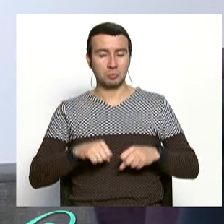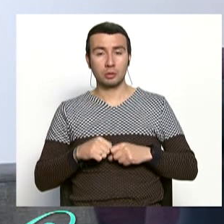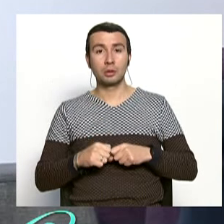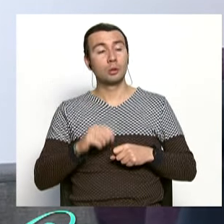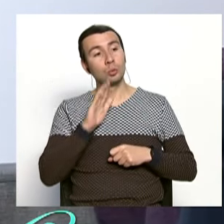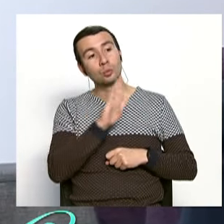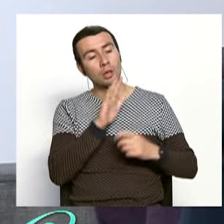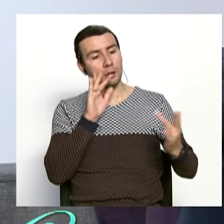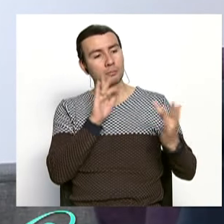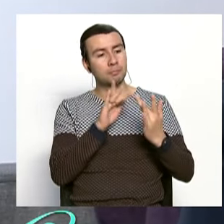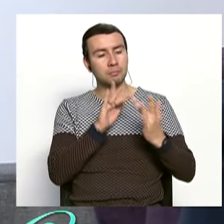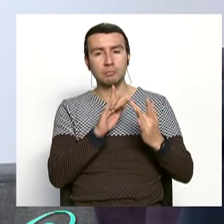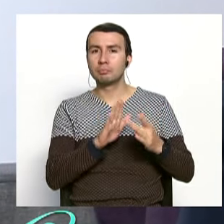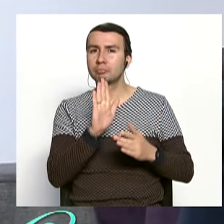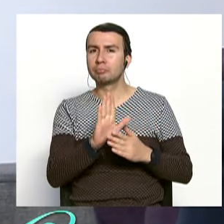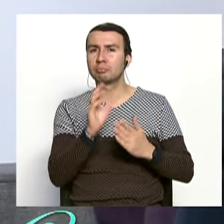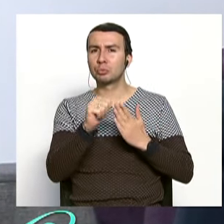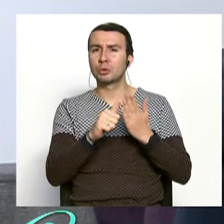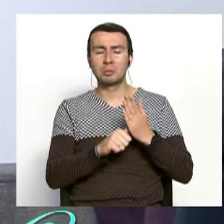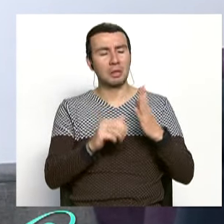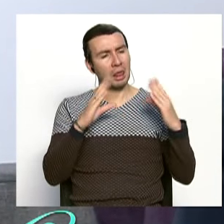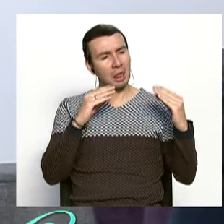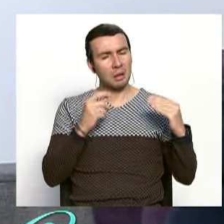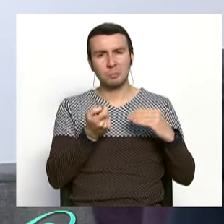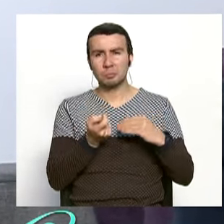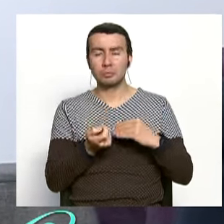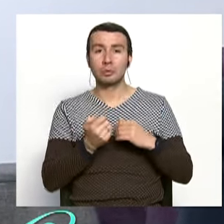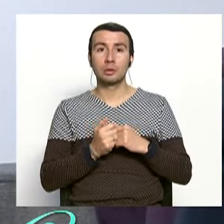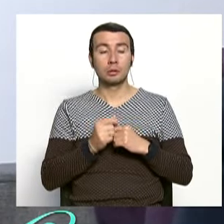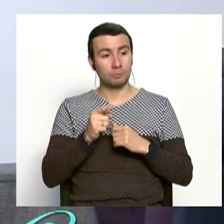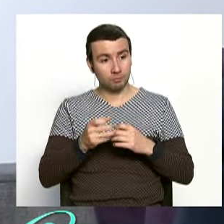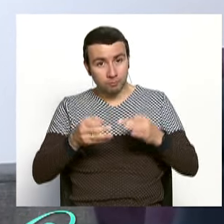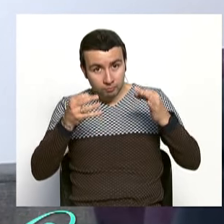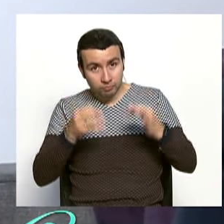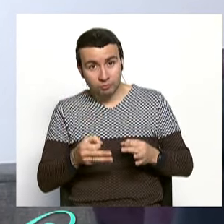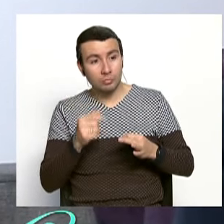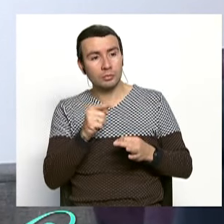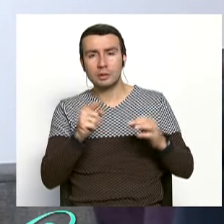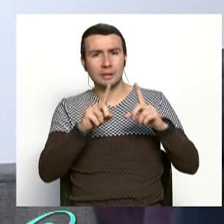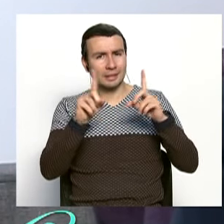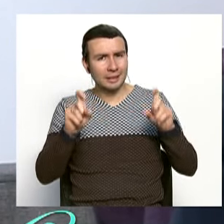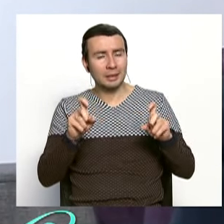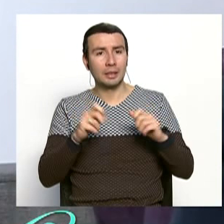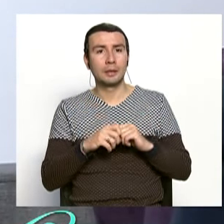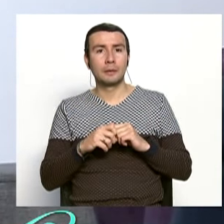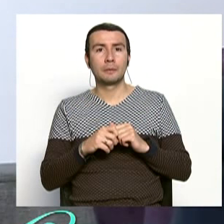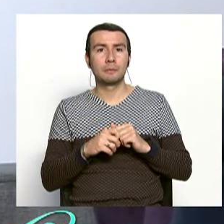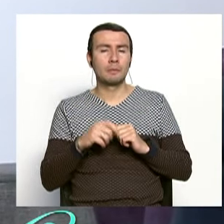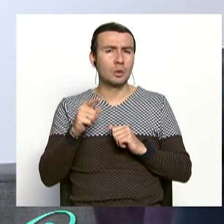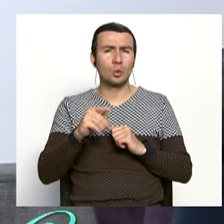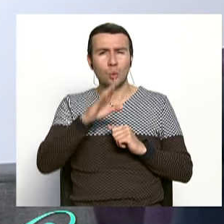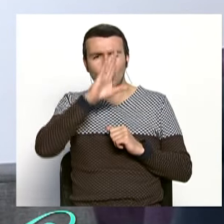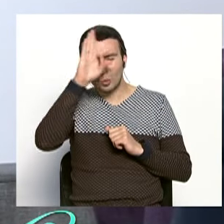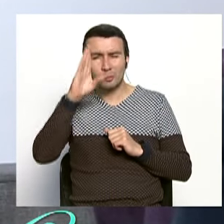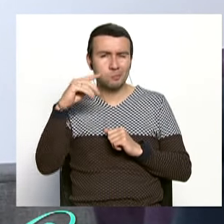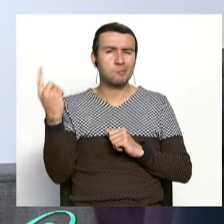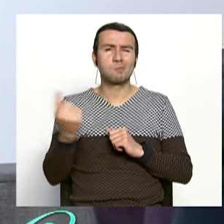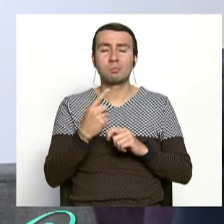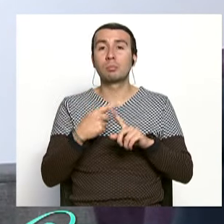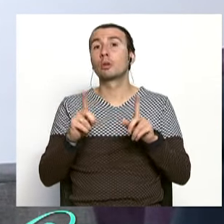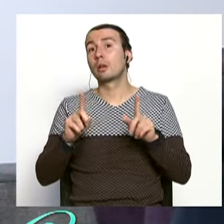usted en su programa para que hablemos un poco de efectivamente ese tema que es tan tan común pero también tan